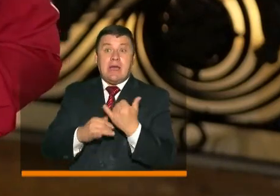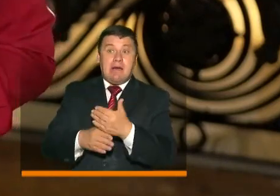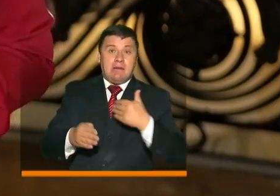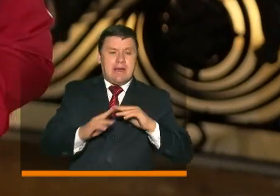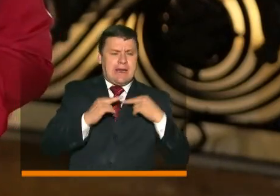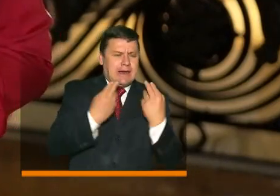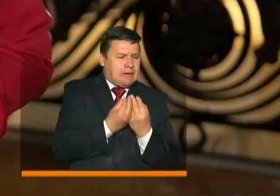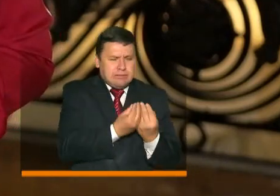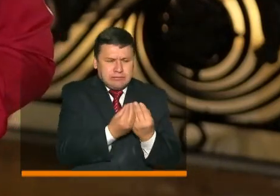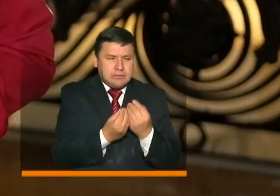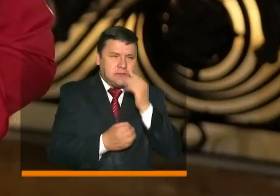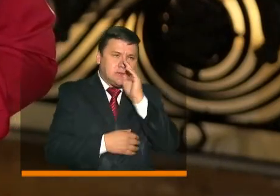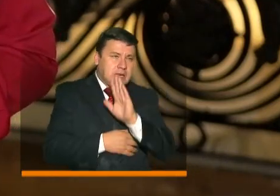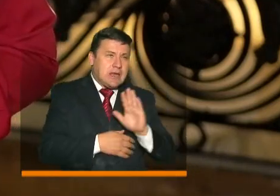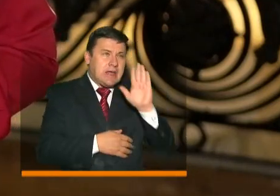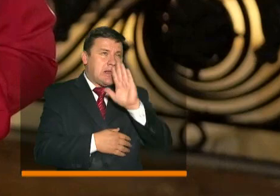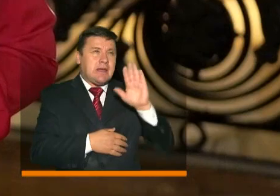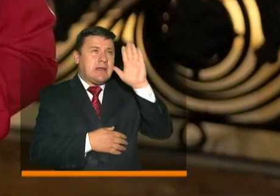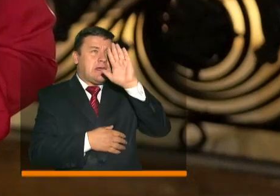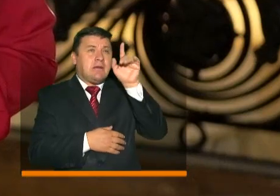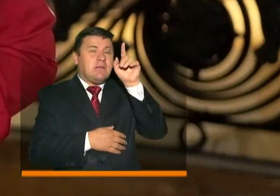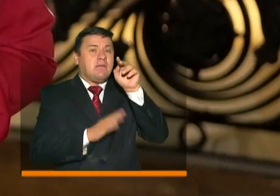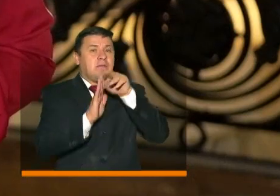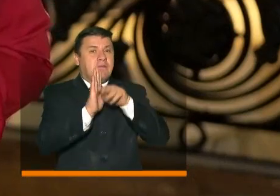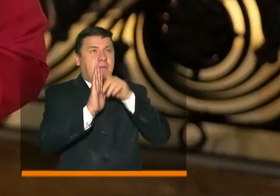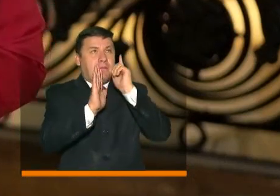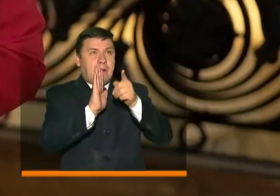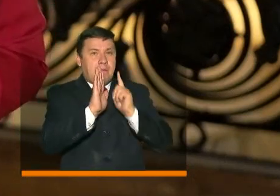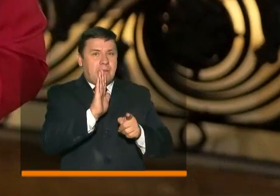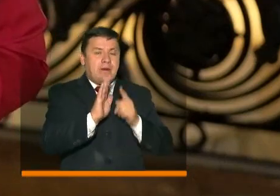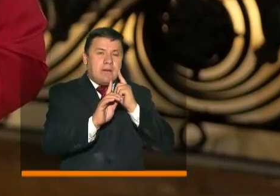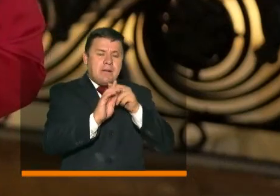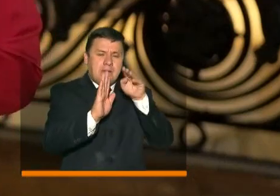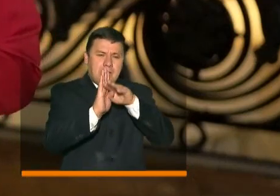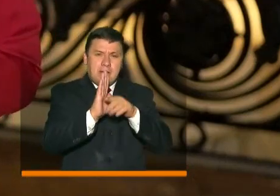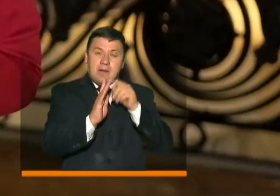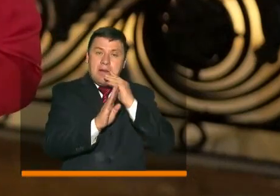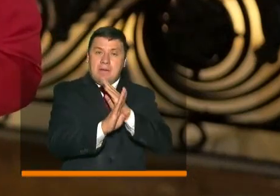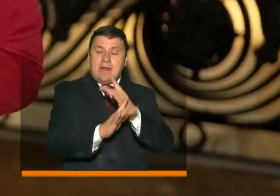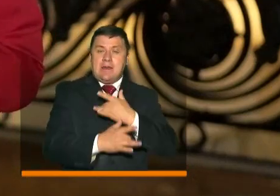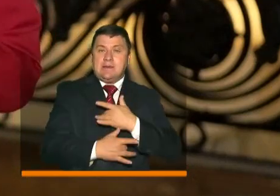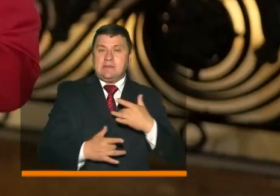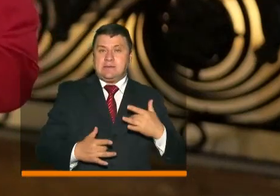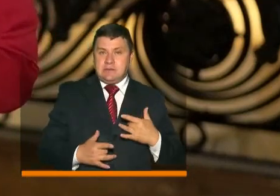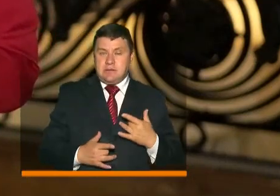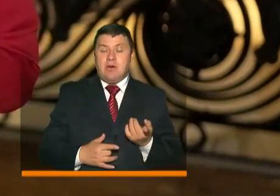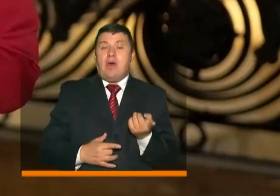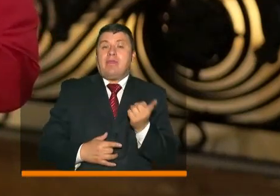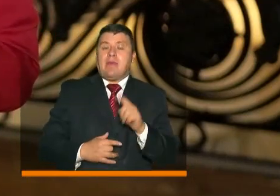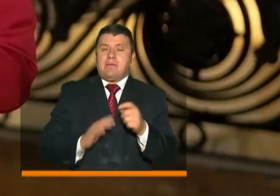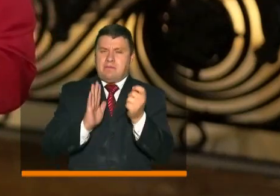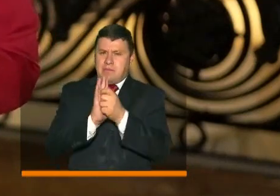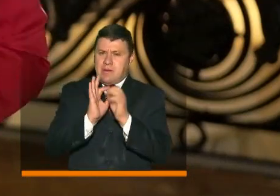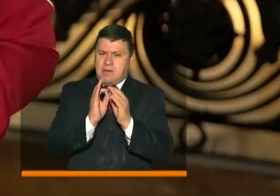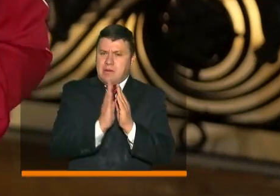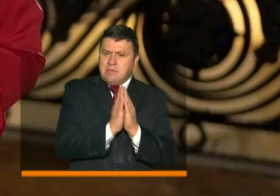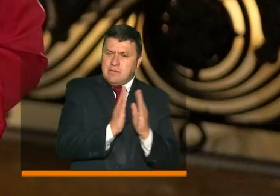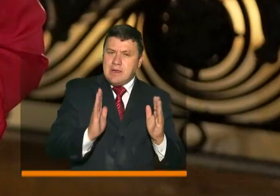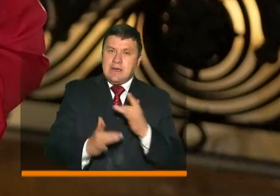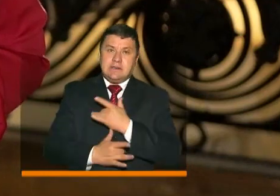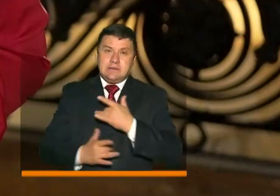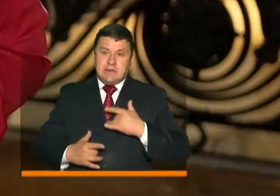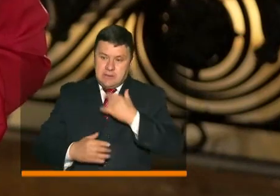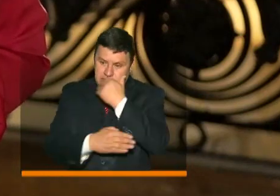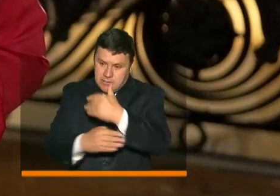con las autoridades territoriales para definir los protocolos para garantizar medidas de bioseguridad y, sobre todo, garantizar la salud de